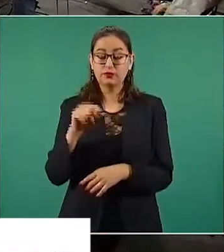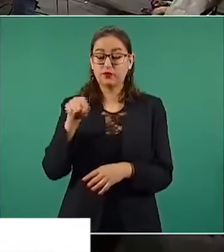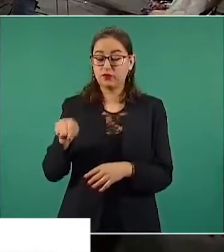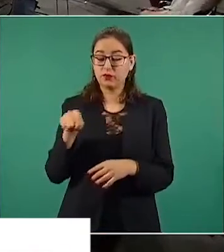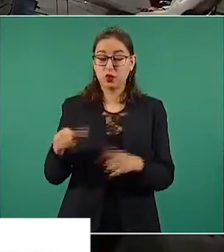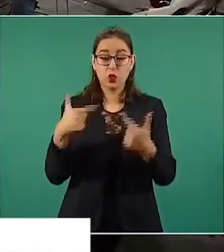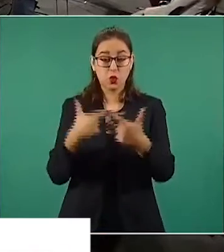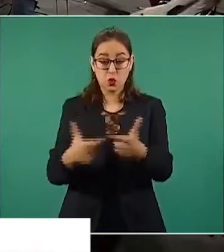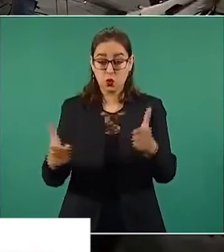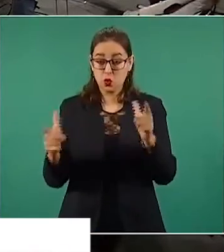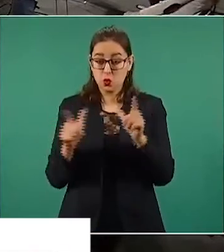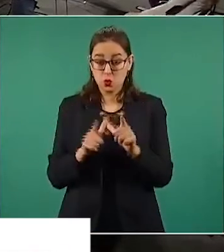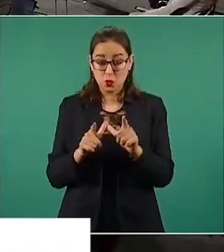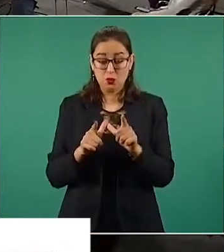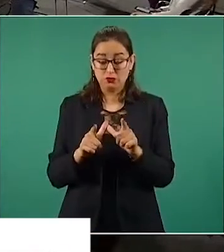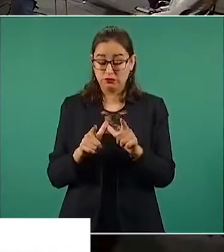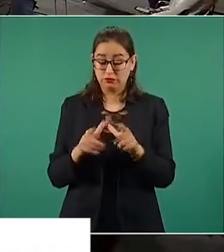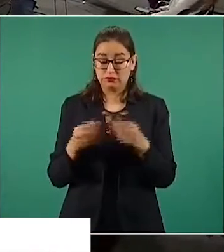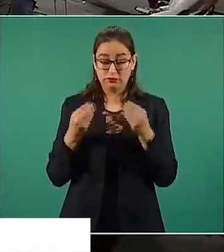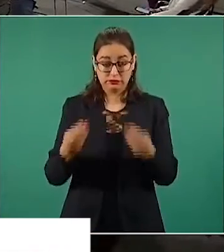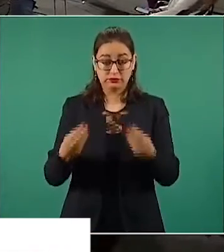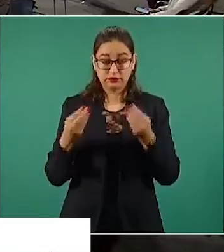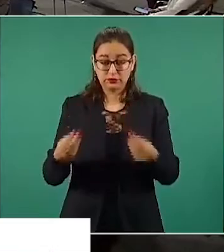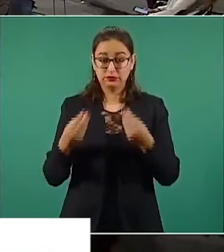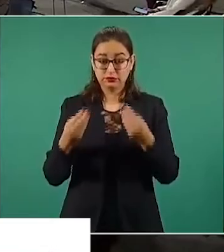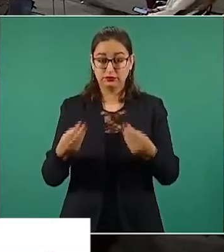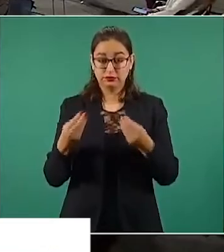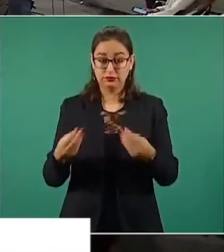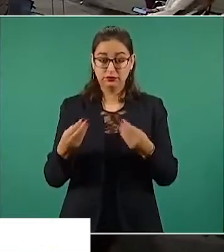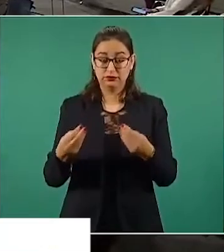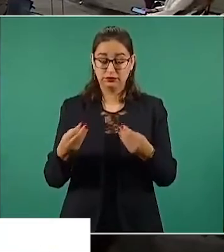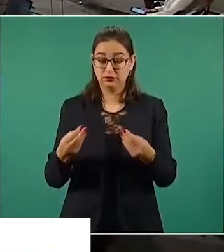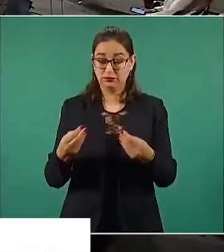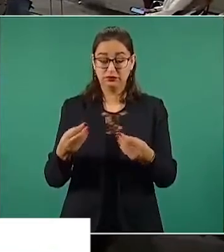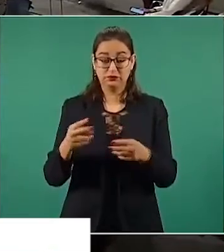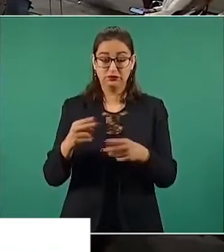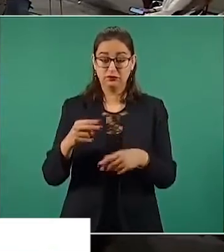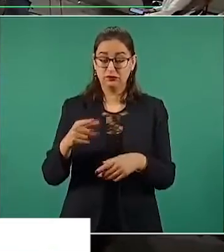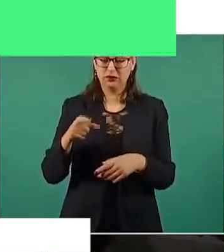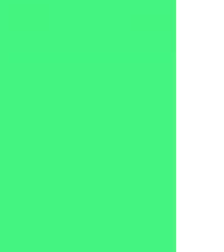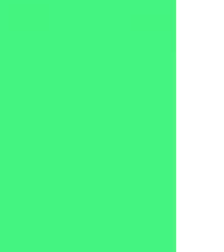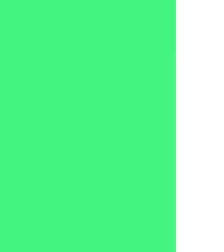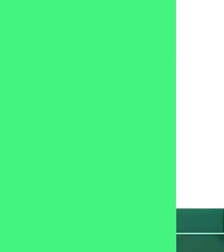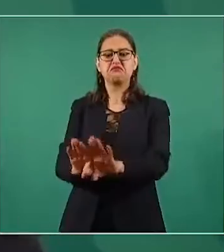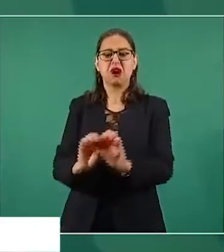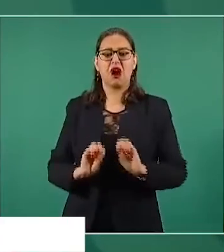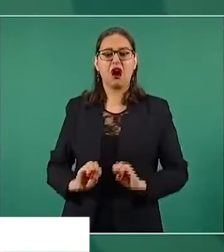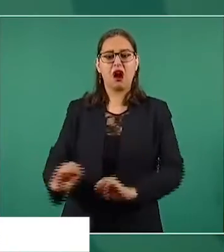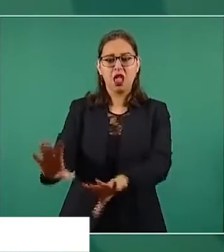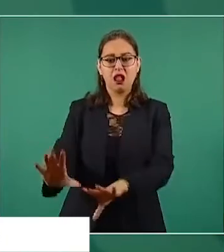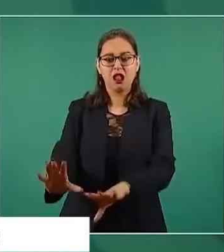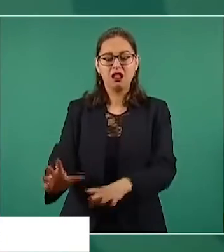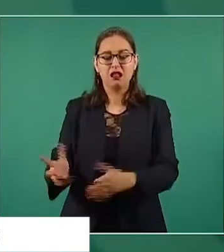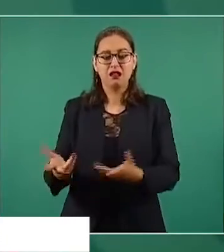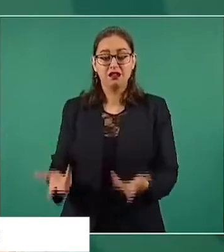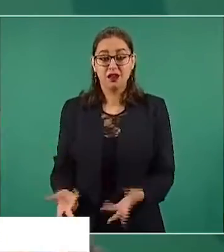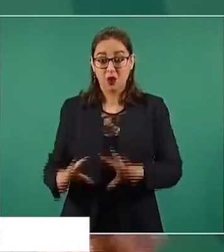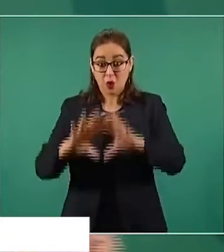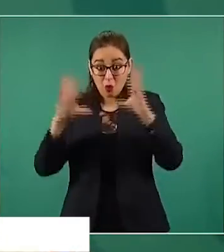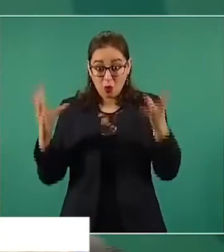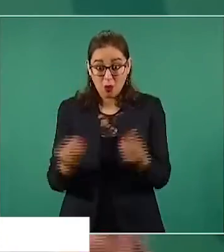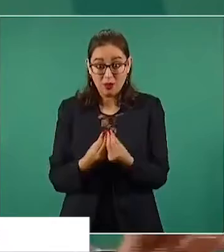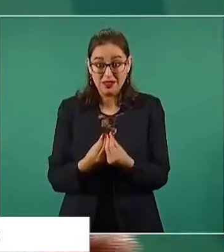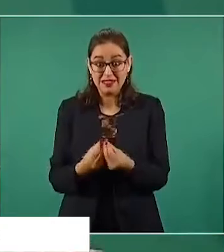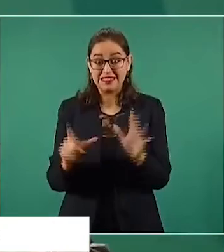grande de migrantes en el norte que estaban prácticamente secuestrados. Por su parte, el canciller Marcelo